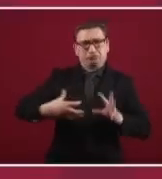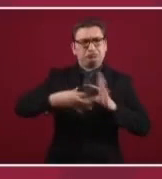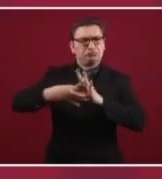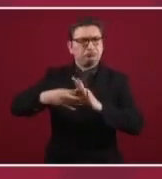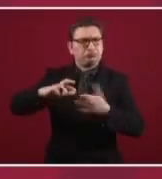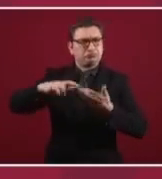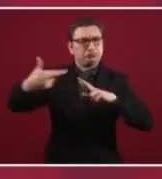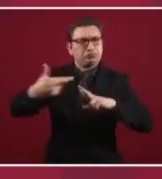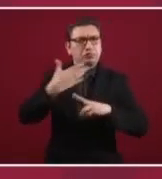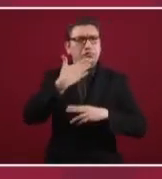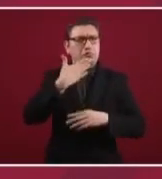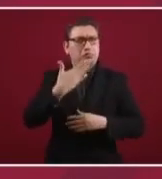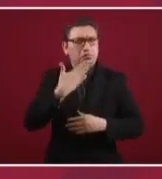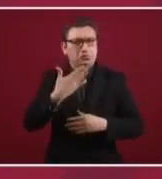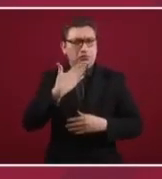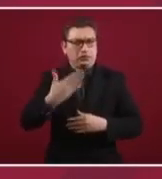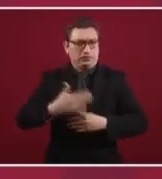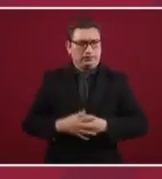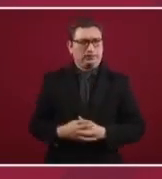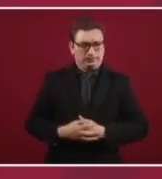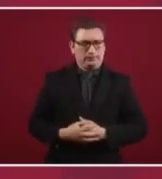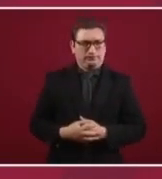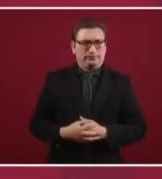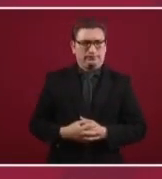y una golondrina no hace verano.